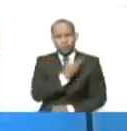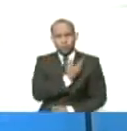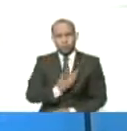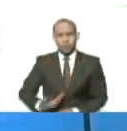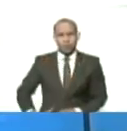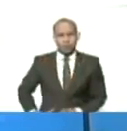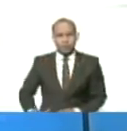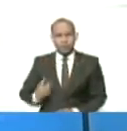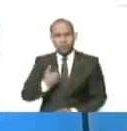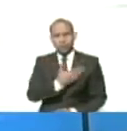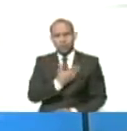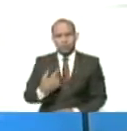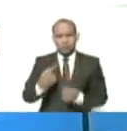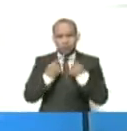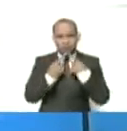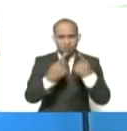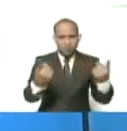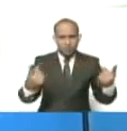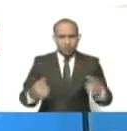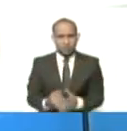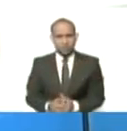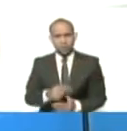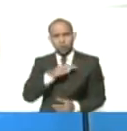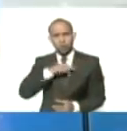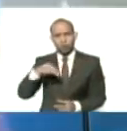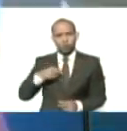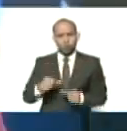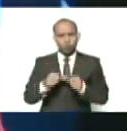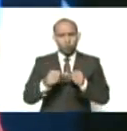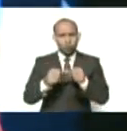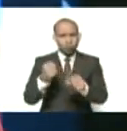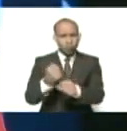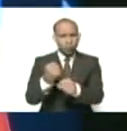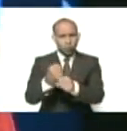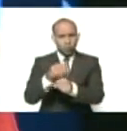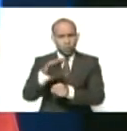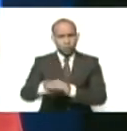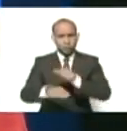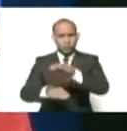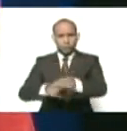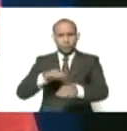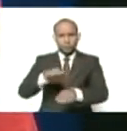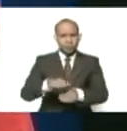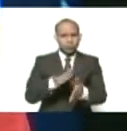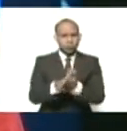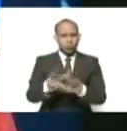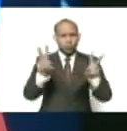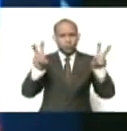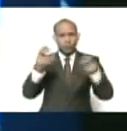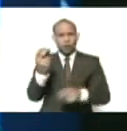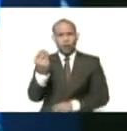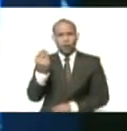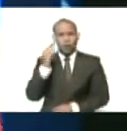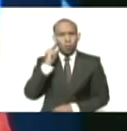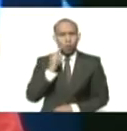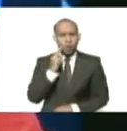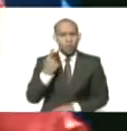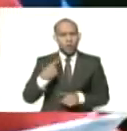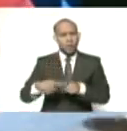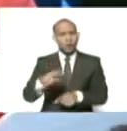le queremos decir que hemos venido avanzando, especialmente en Bolívar, pero requerimos